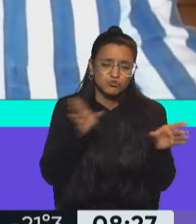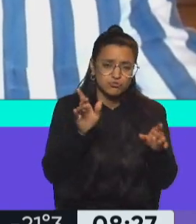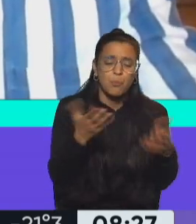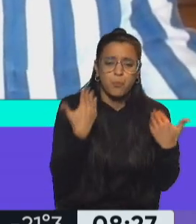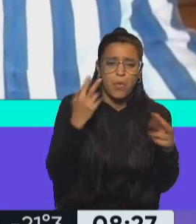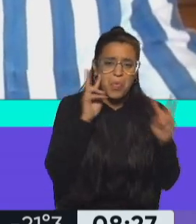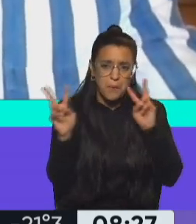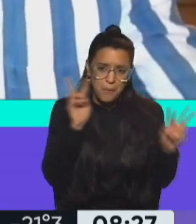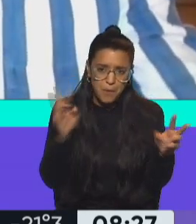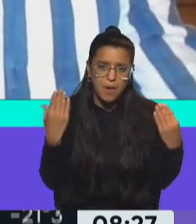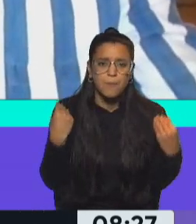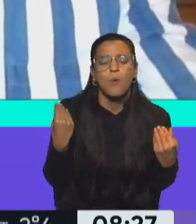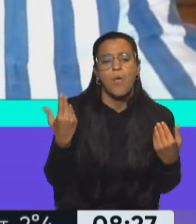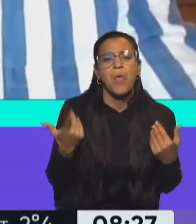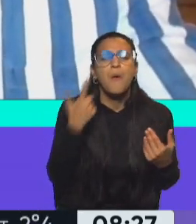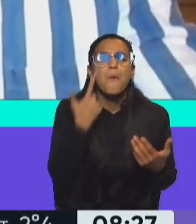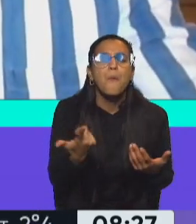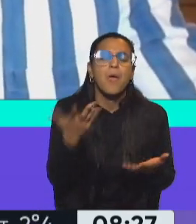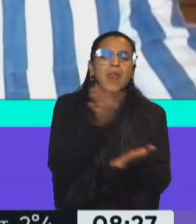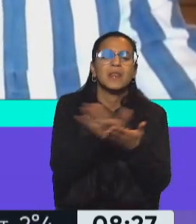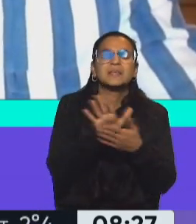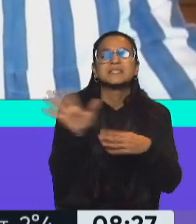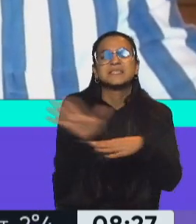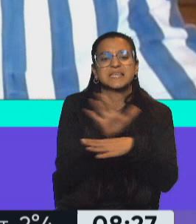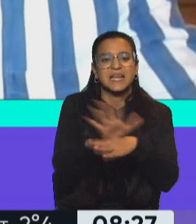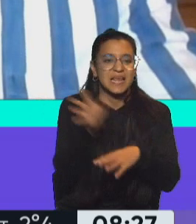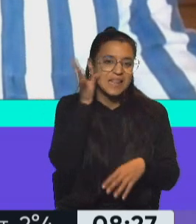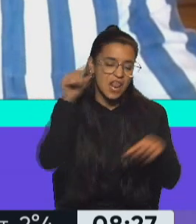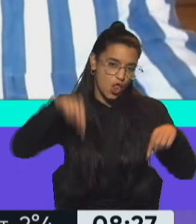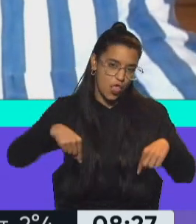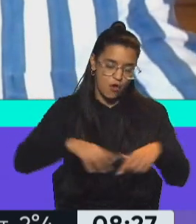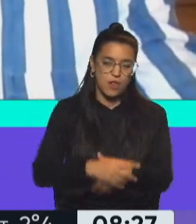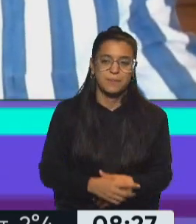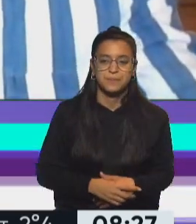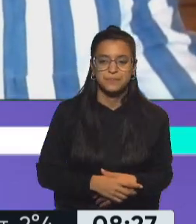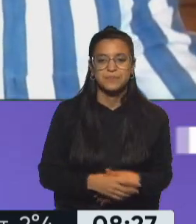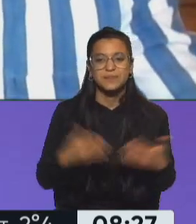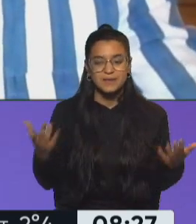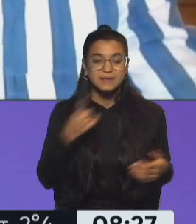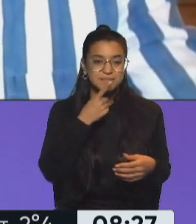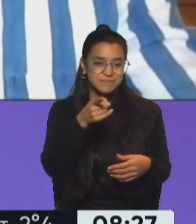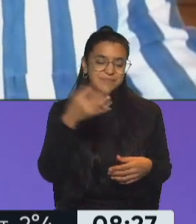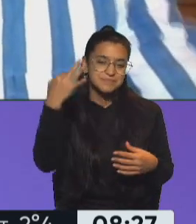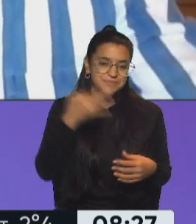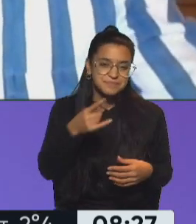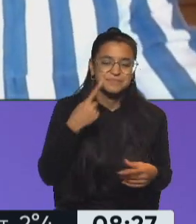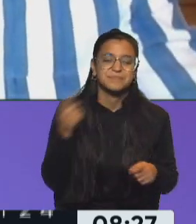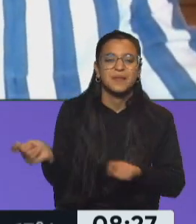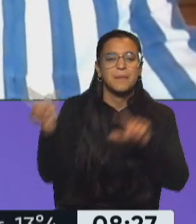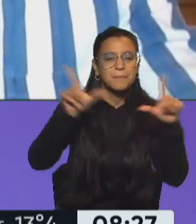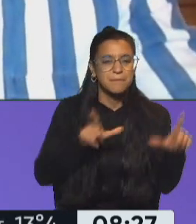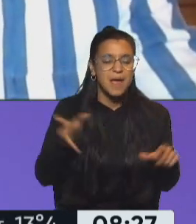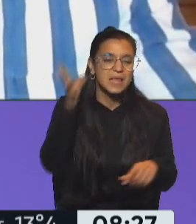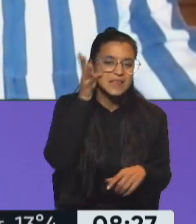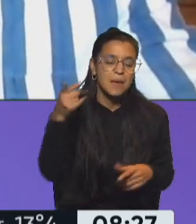podés irte aggiornando con lo que es el cine italiano contemporáneo. Alejo, y de esas maravillosas imágenes de Italia